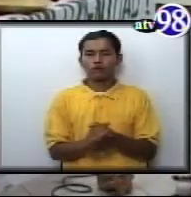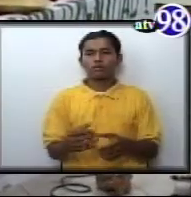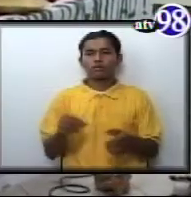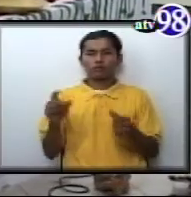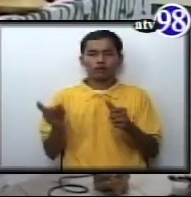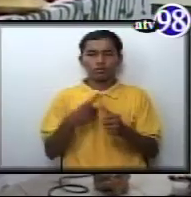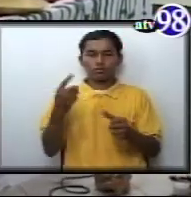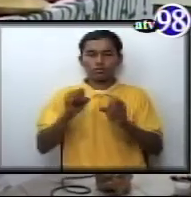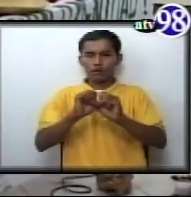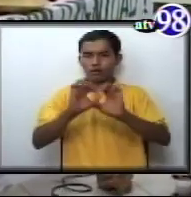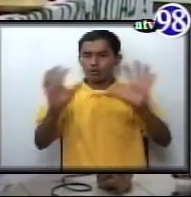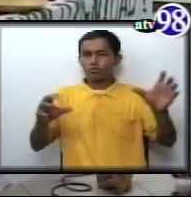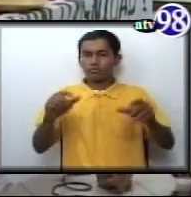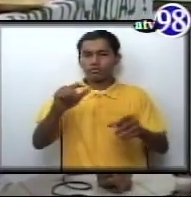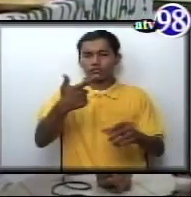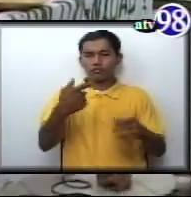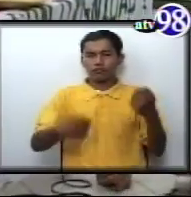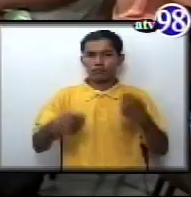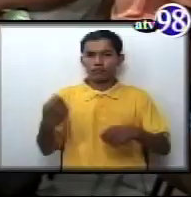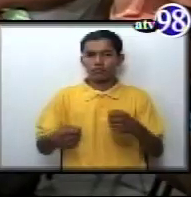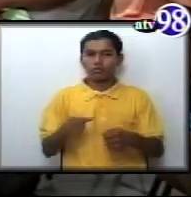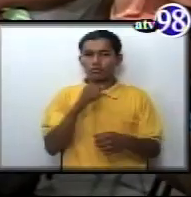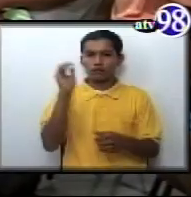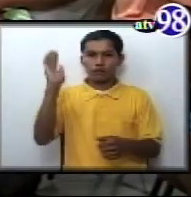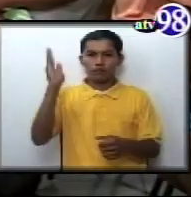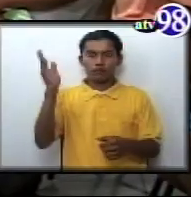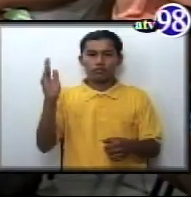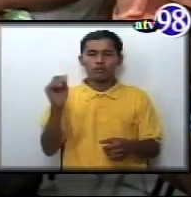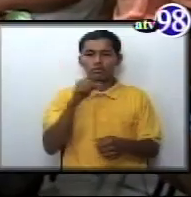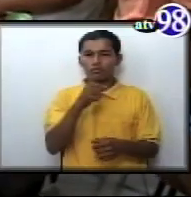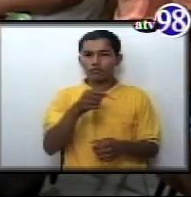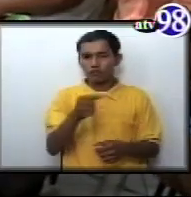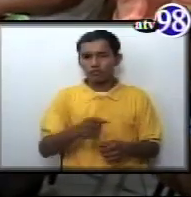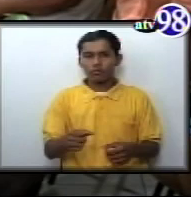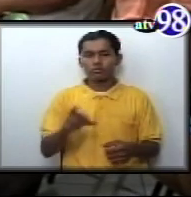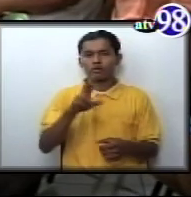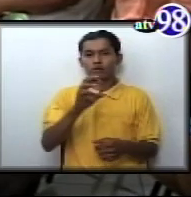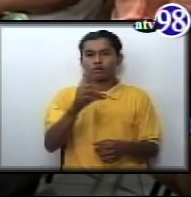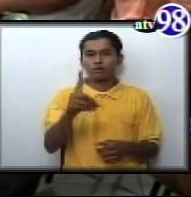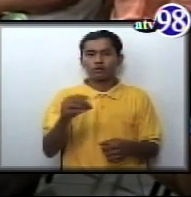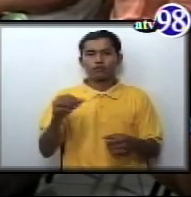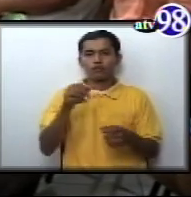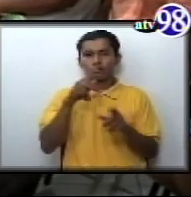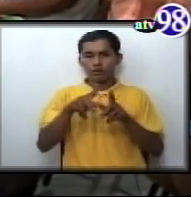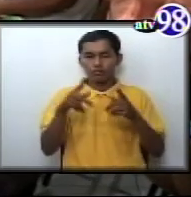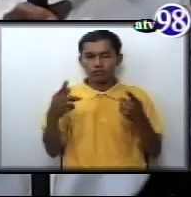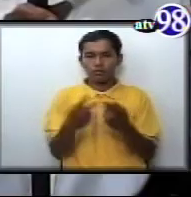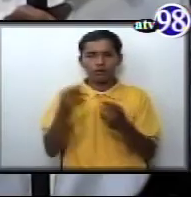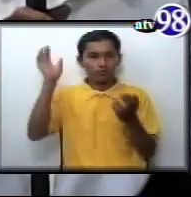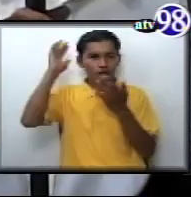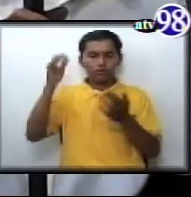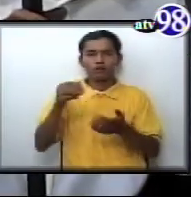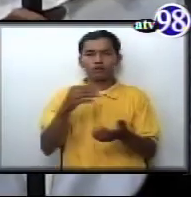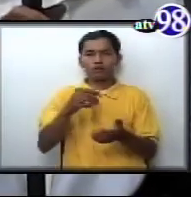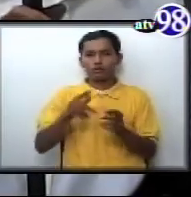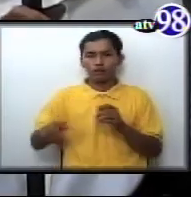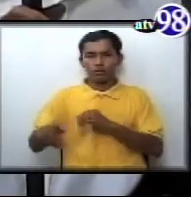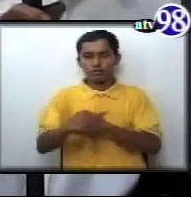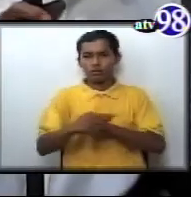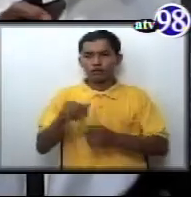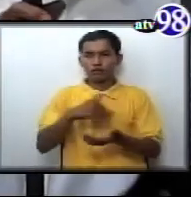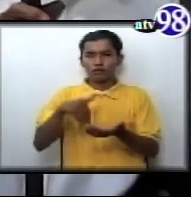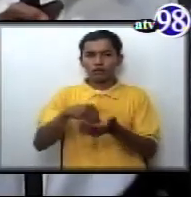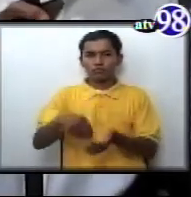A primeras horas del 7 de septiembre, en una conferencia de prensa, la Red de Pueblos Indígenas del Pacífico Centro y Norte de